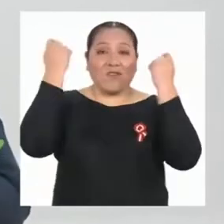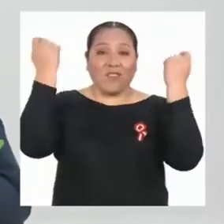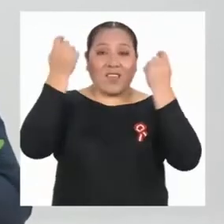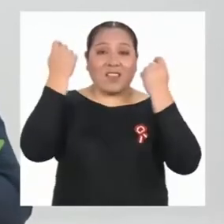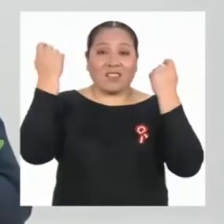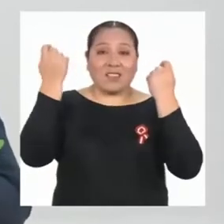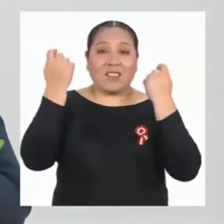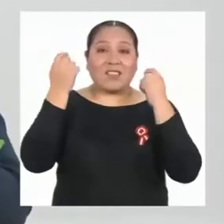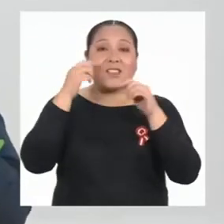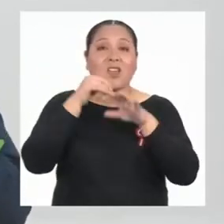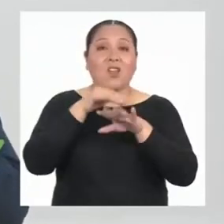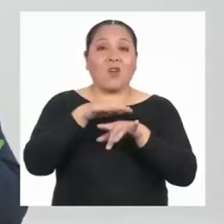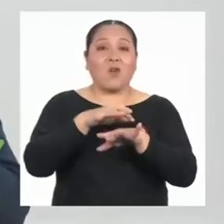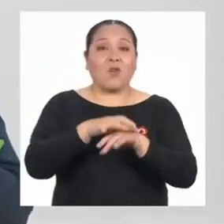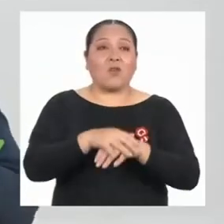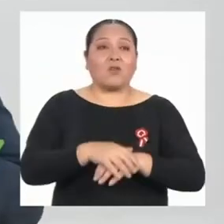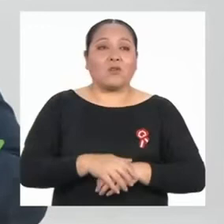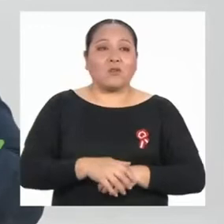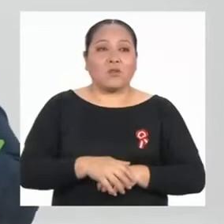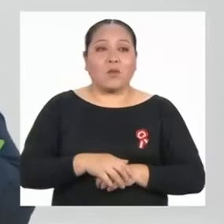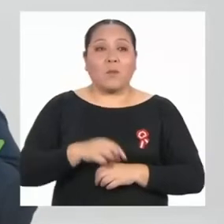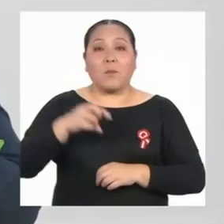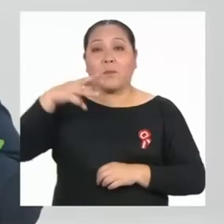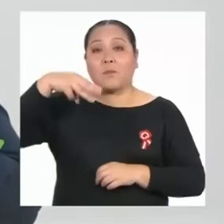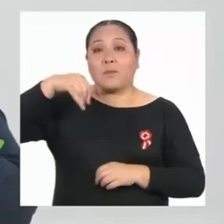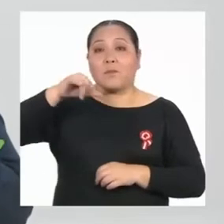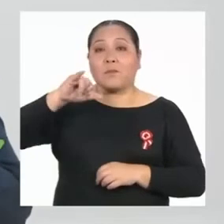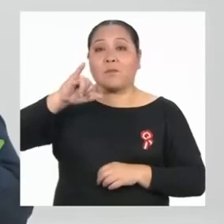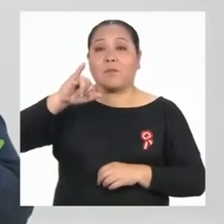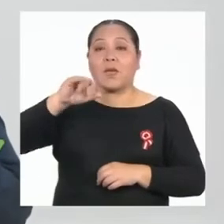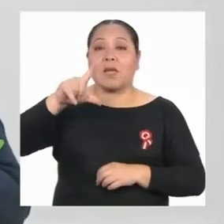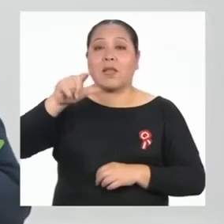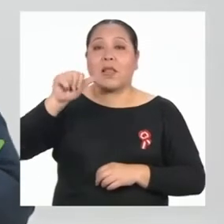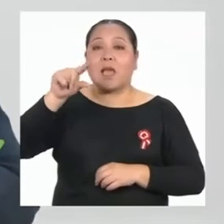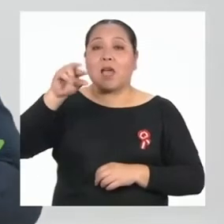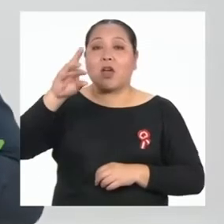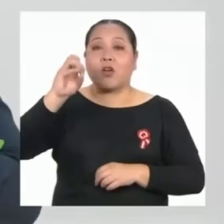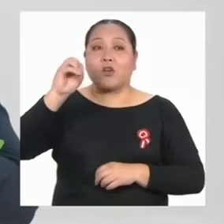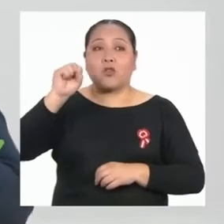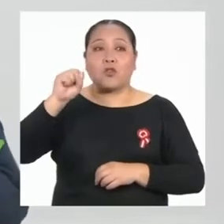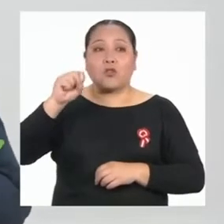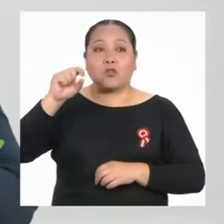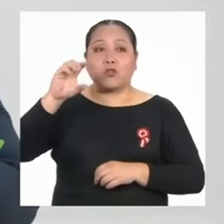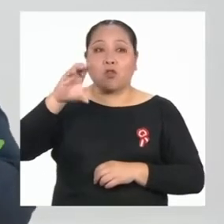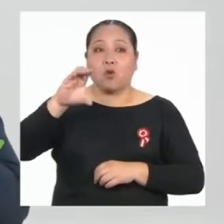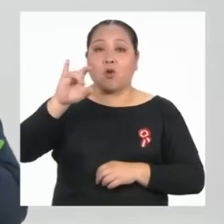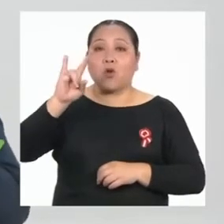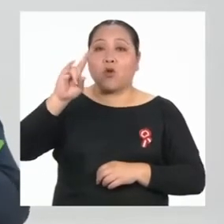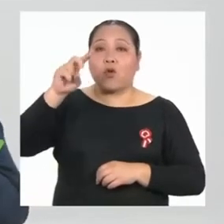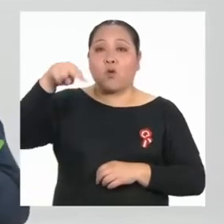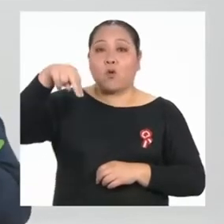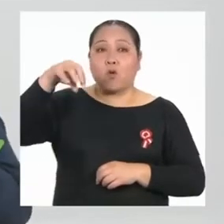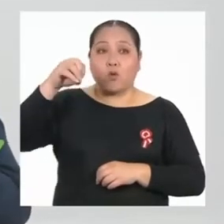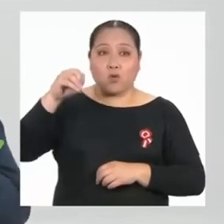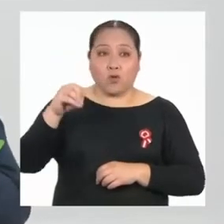Juno Quiñones, una alumna de quinto de secundaria del